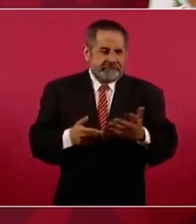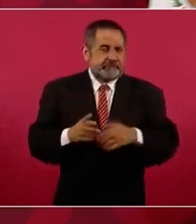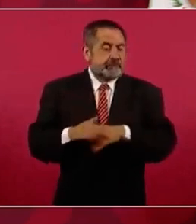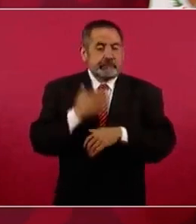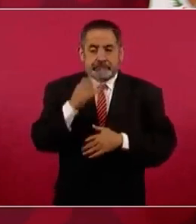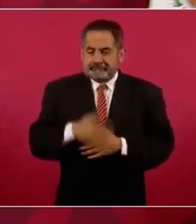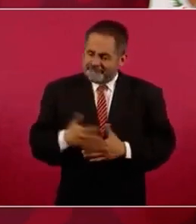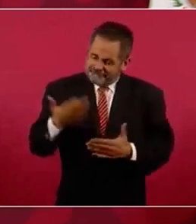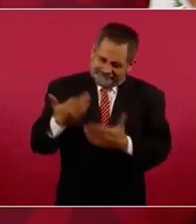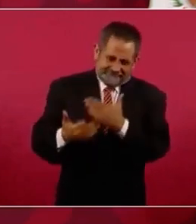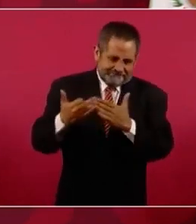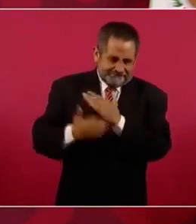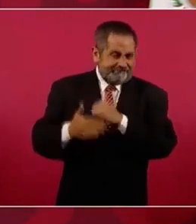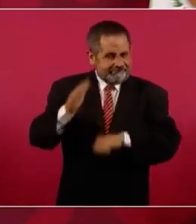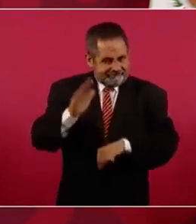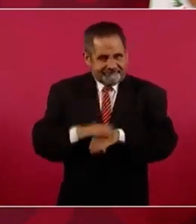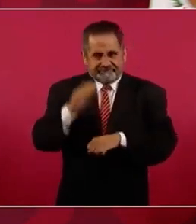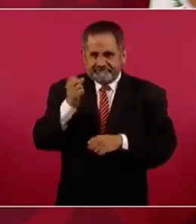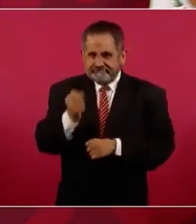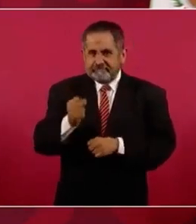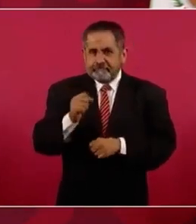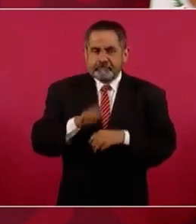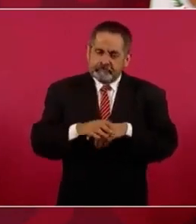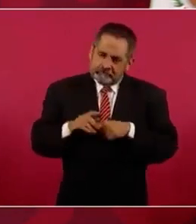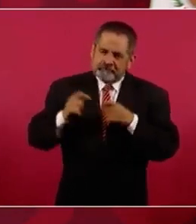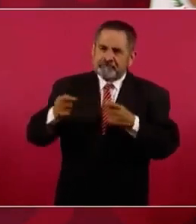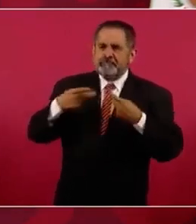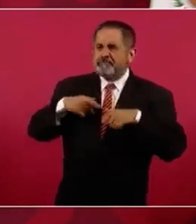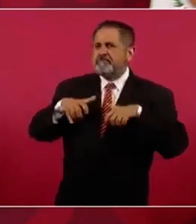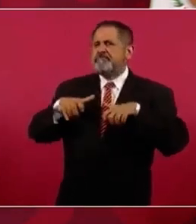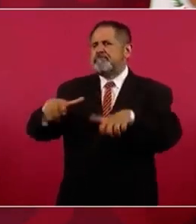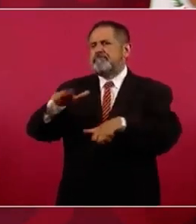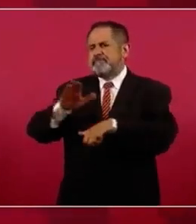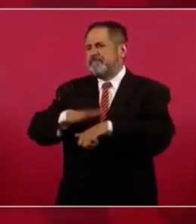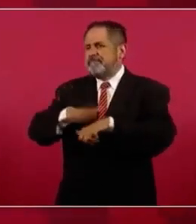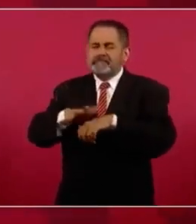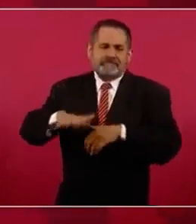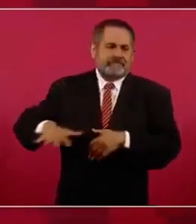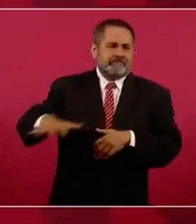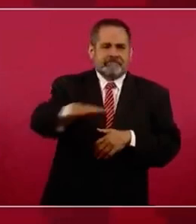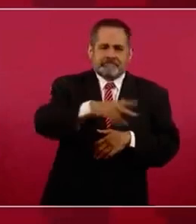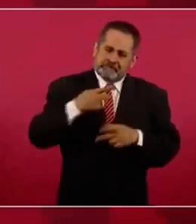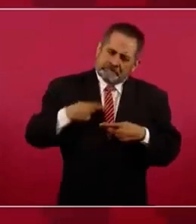porque hace falta darle más al pueblo.